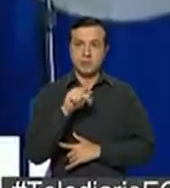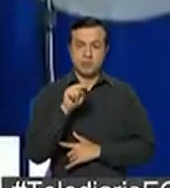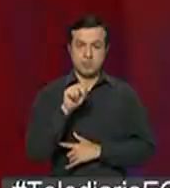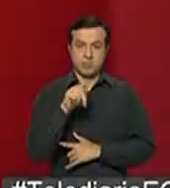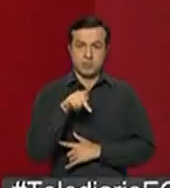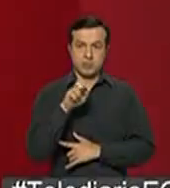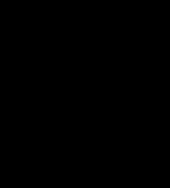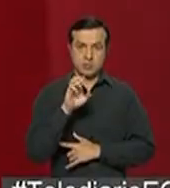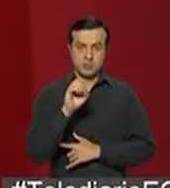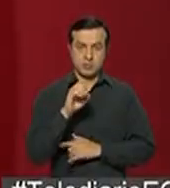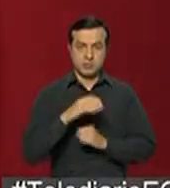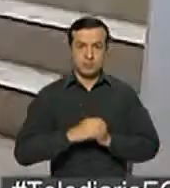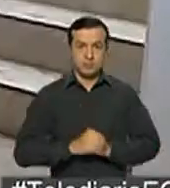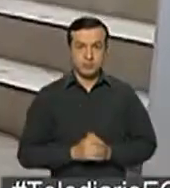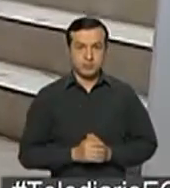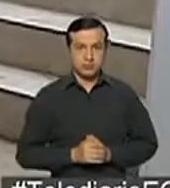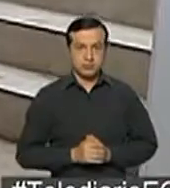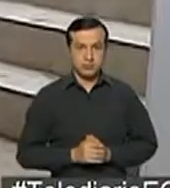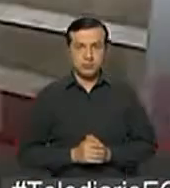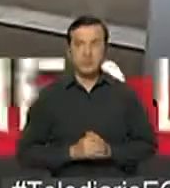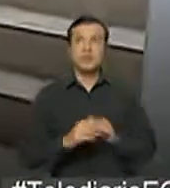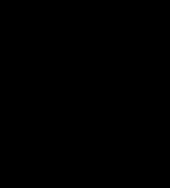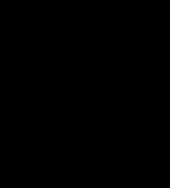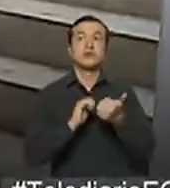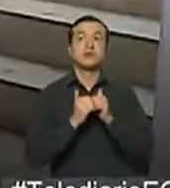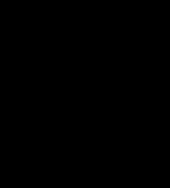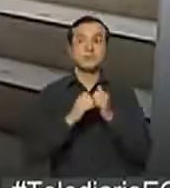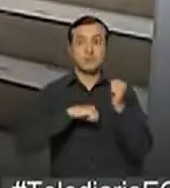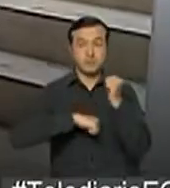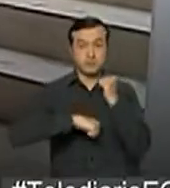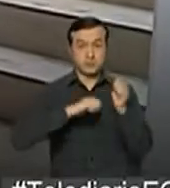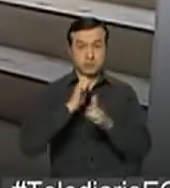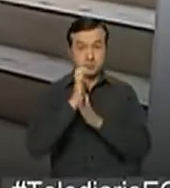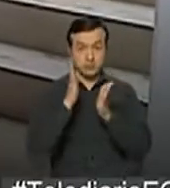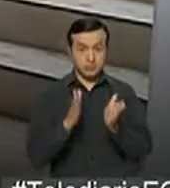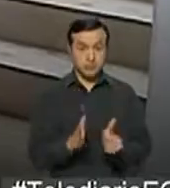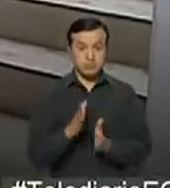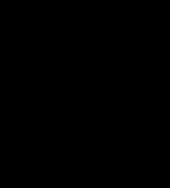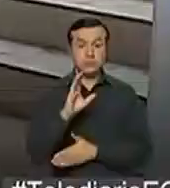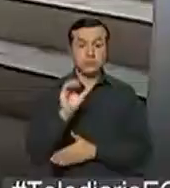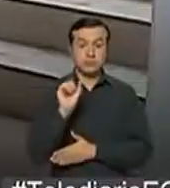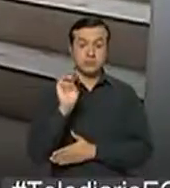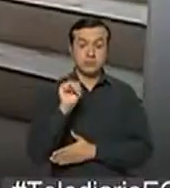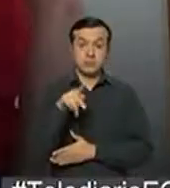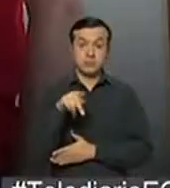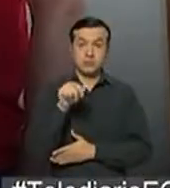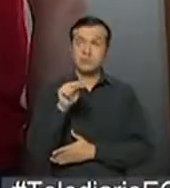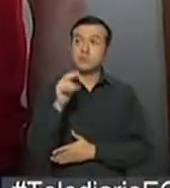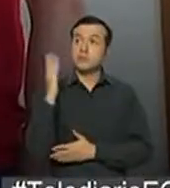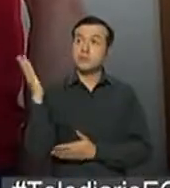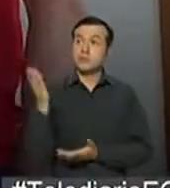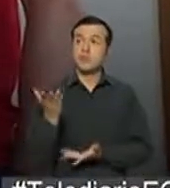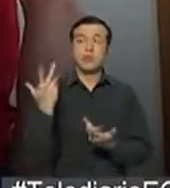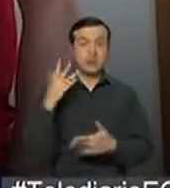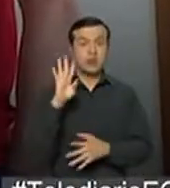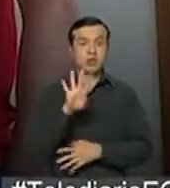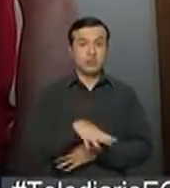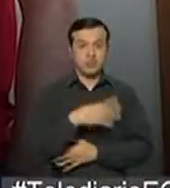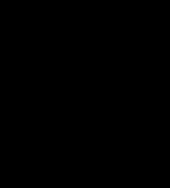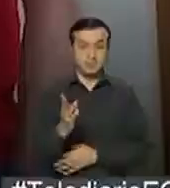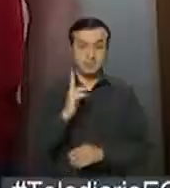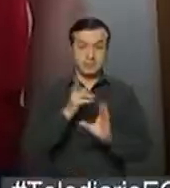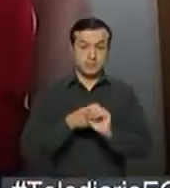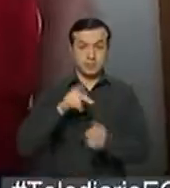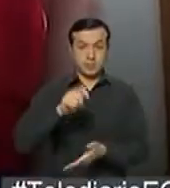Pompeo. En los deportes, el delantero ecuatoriano Leonardo Campana ya se encuentra en Inglaterra para firmar